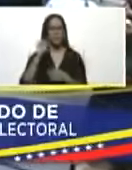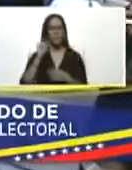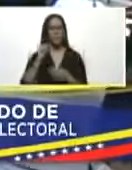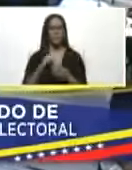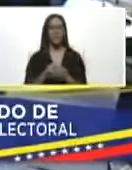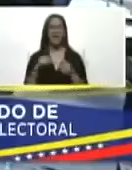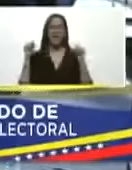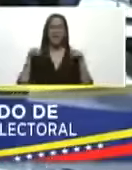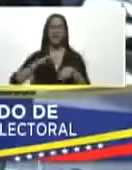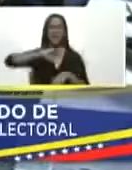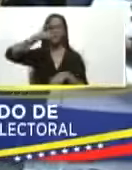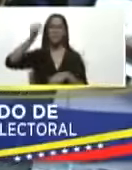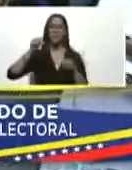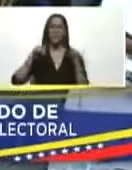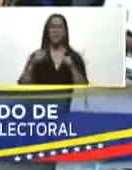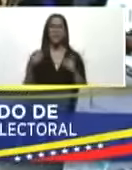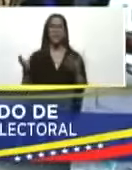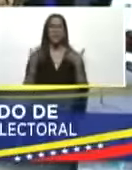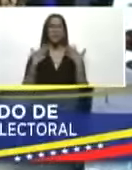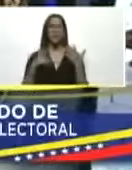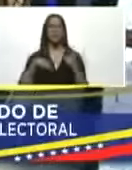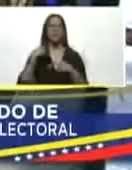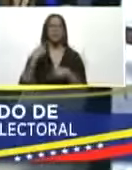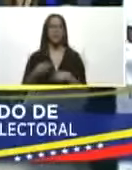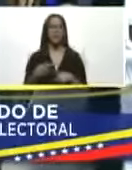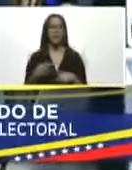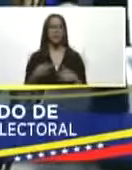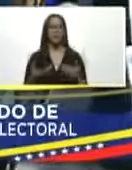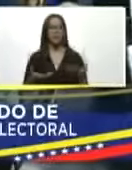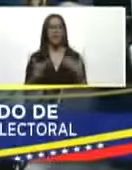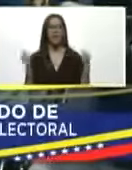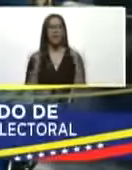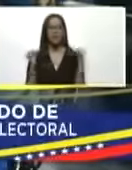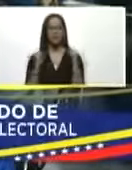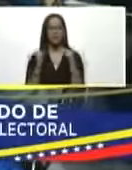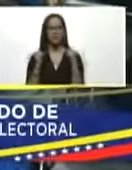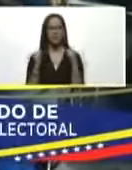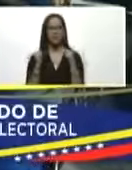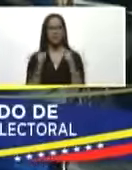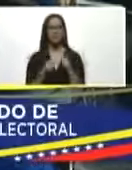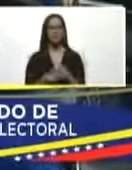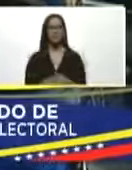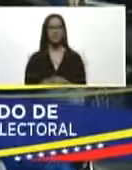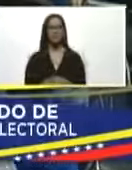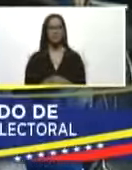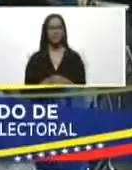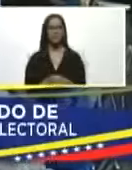Aquí en la montaña es así, cuando refresca después pega el frío.